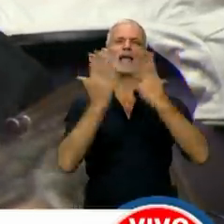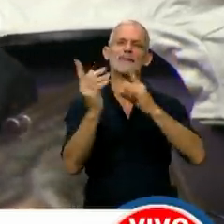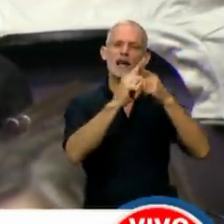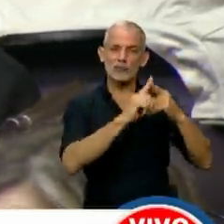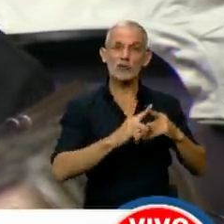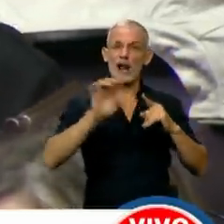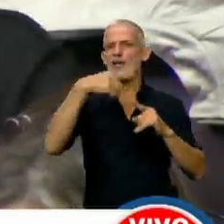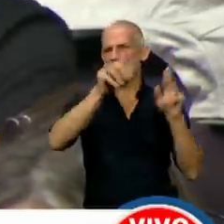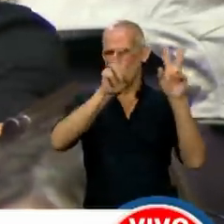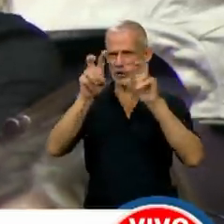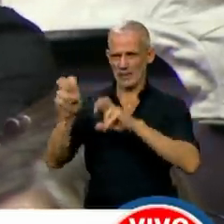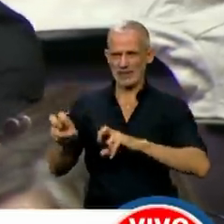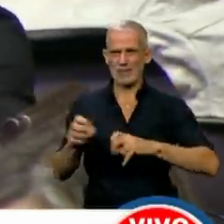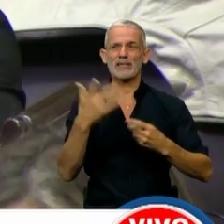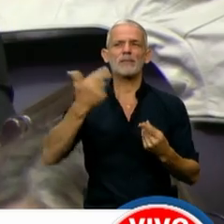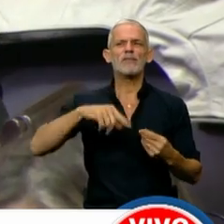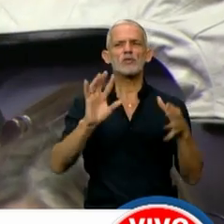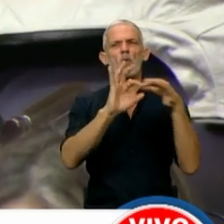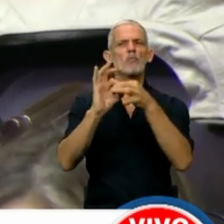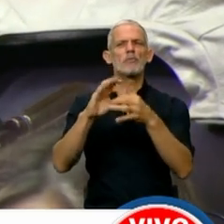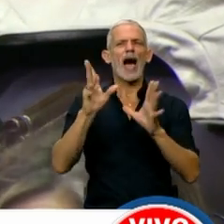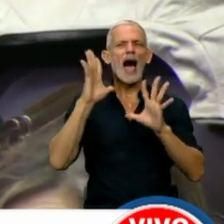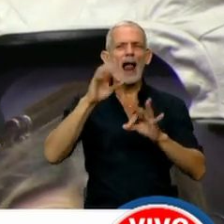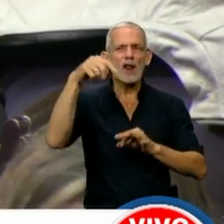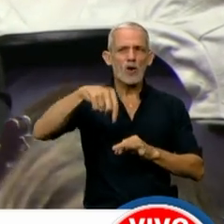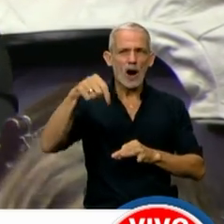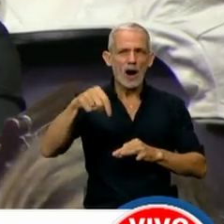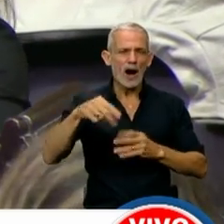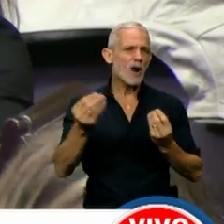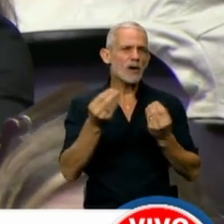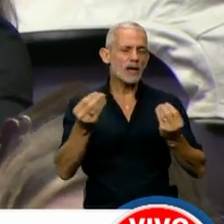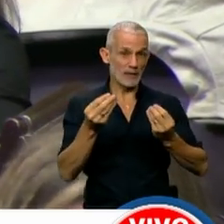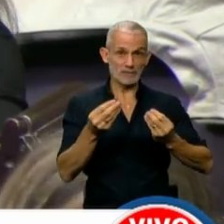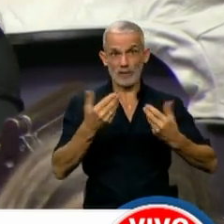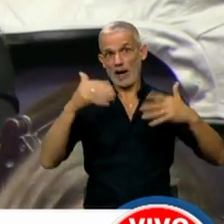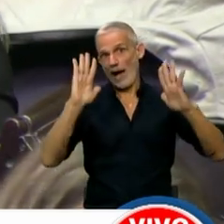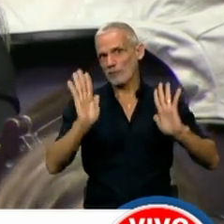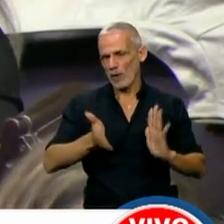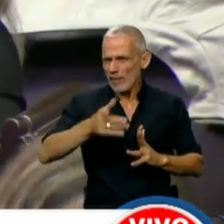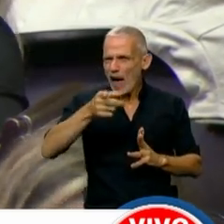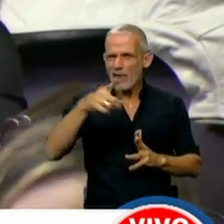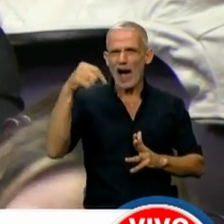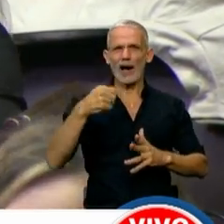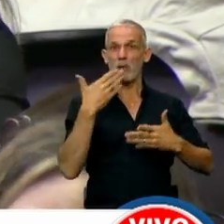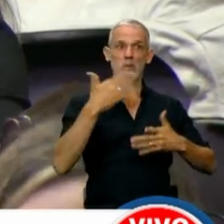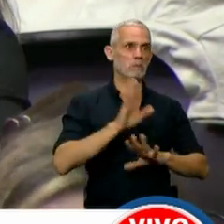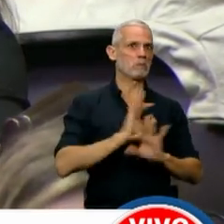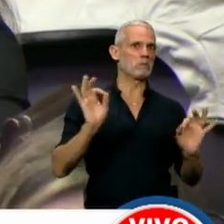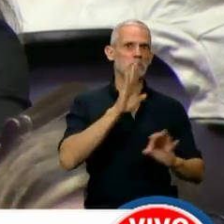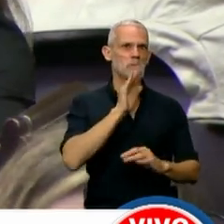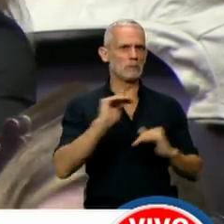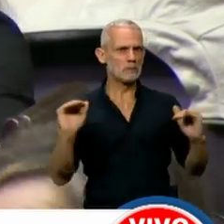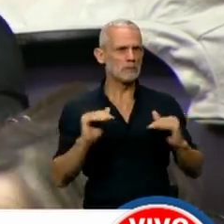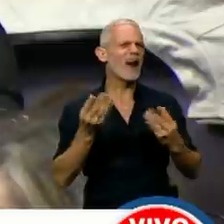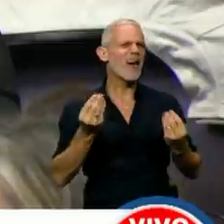y en otros temas y lo voy a relacionar con algo que está pasando por estas olas y que casualmente y llamativamente aquí no se habla